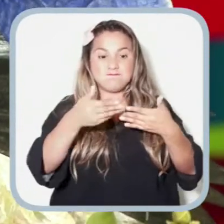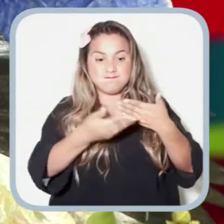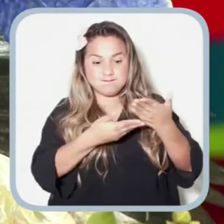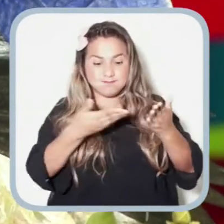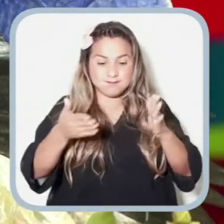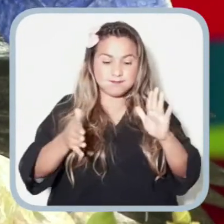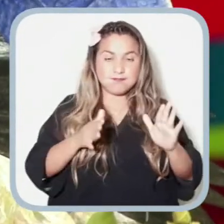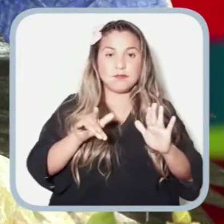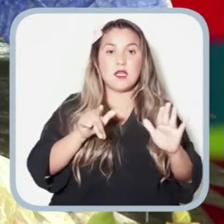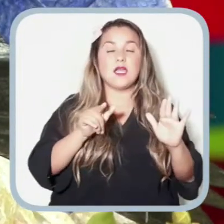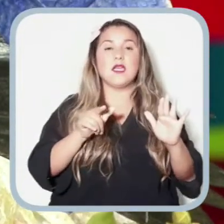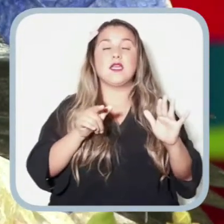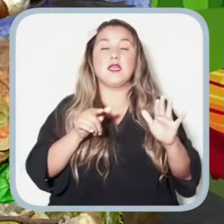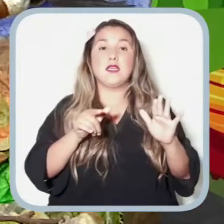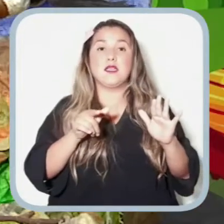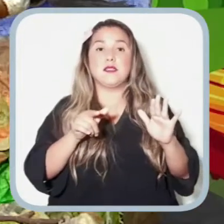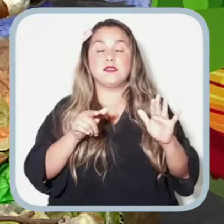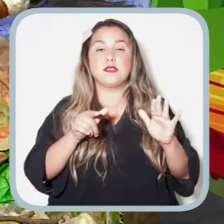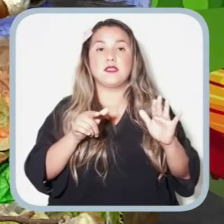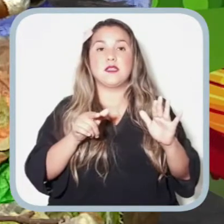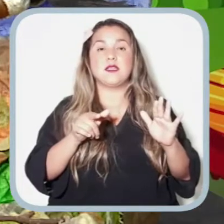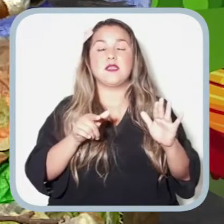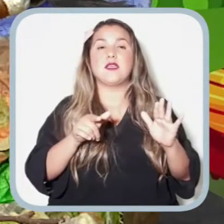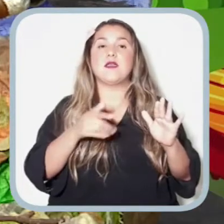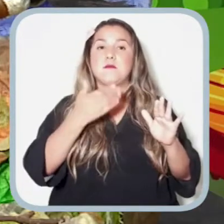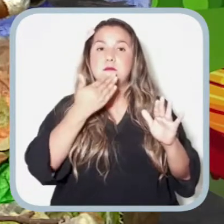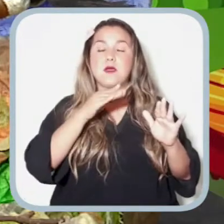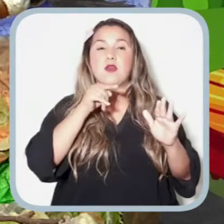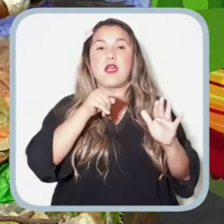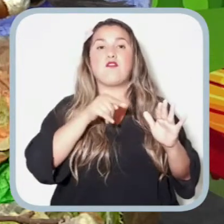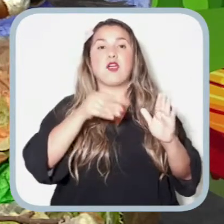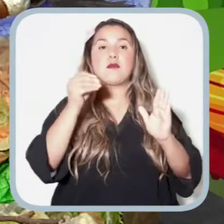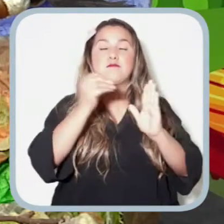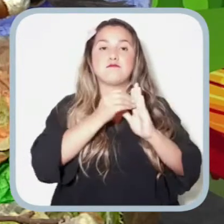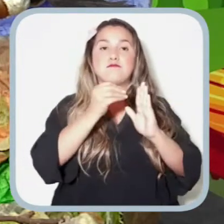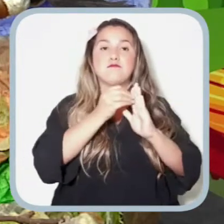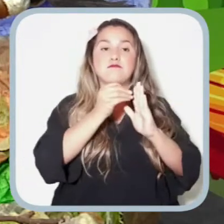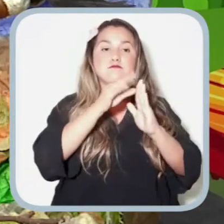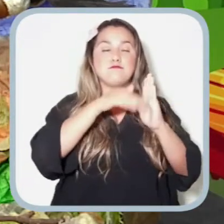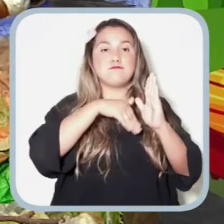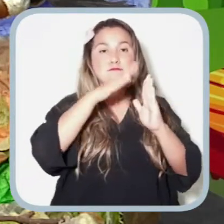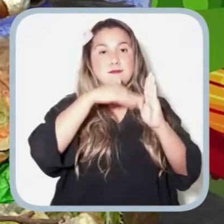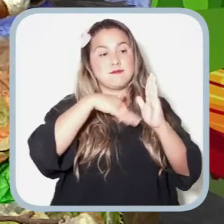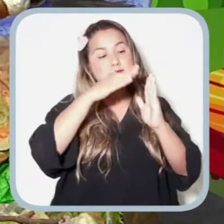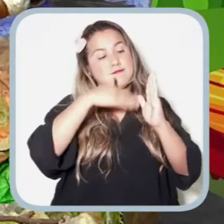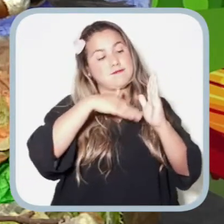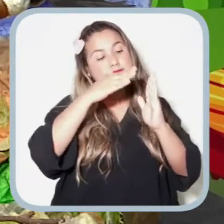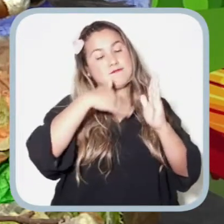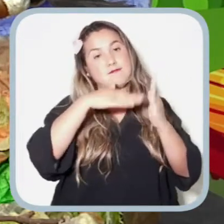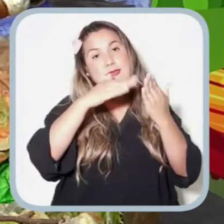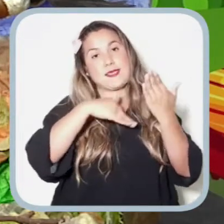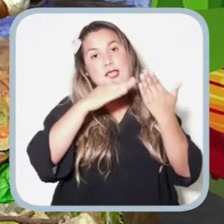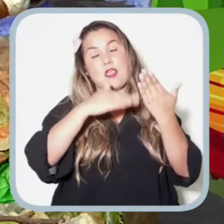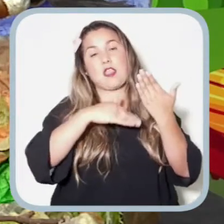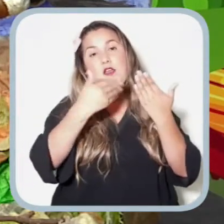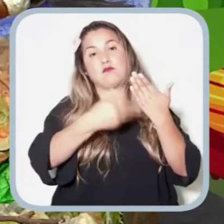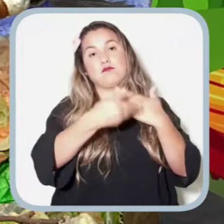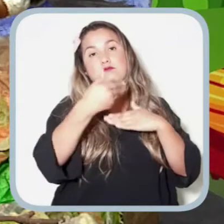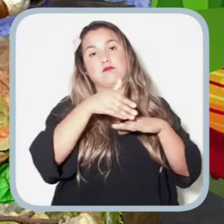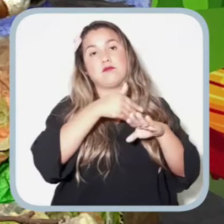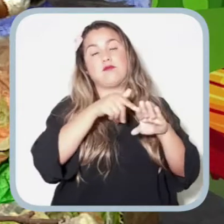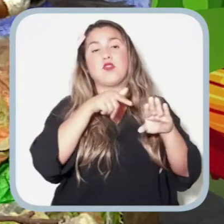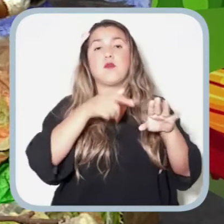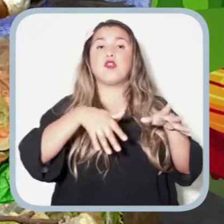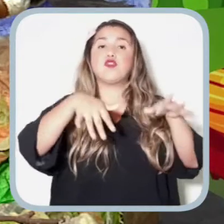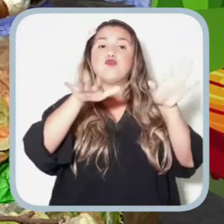me afirmo a lo mejor y voy pintando la pintura acrílica y como estas zonas son plumas